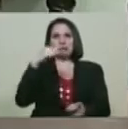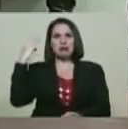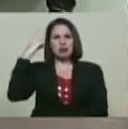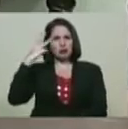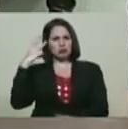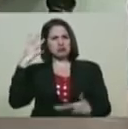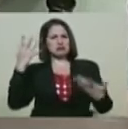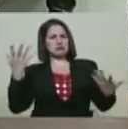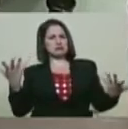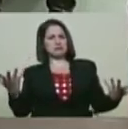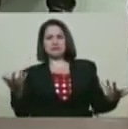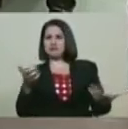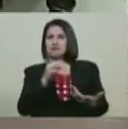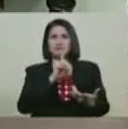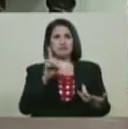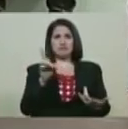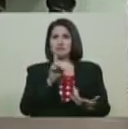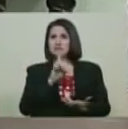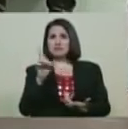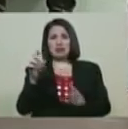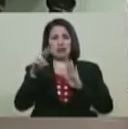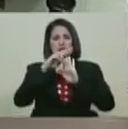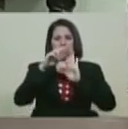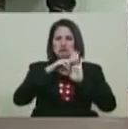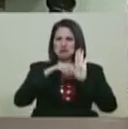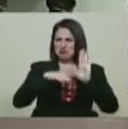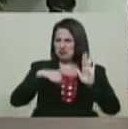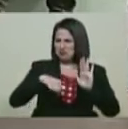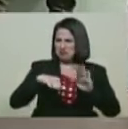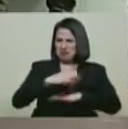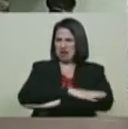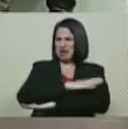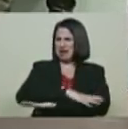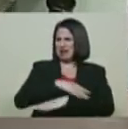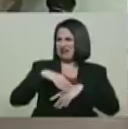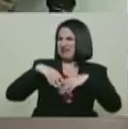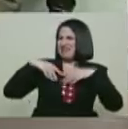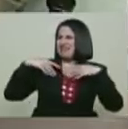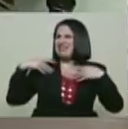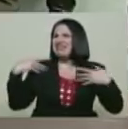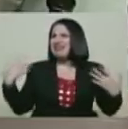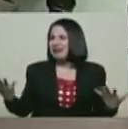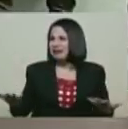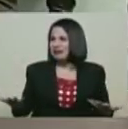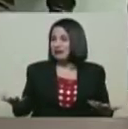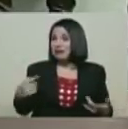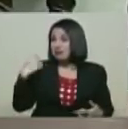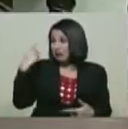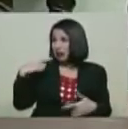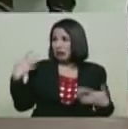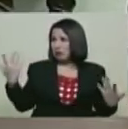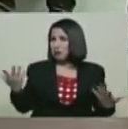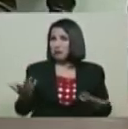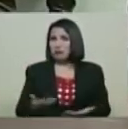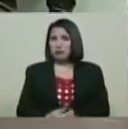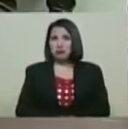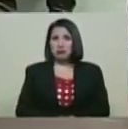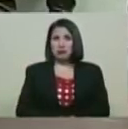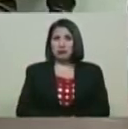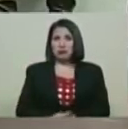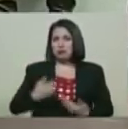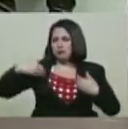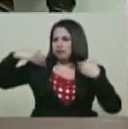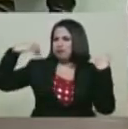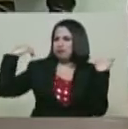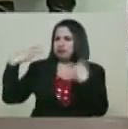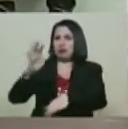Washington, a tratar de dictarnos a nosotros las normas de conducta. ¿Quién ha dicho eso? ¿Ah? Que se arrastre